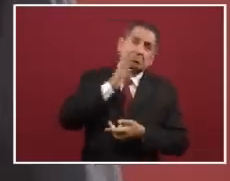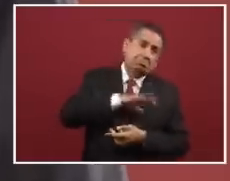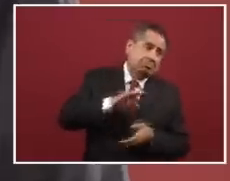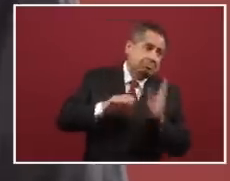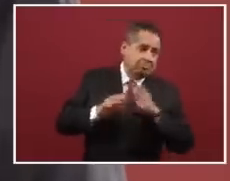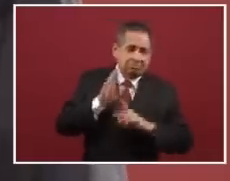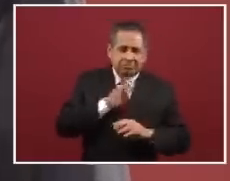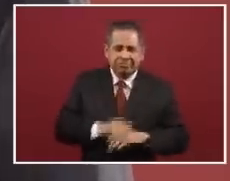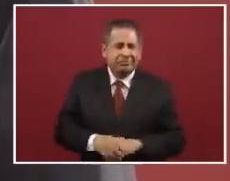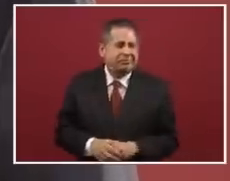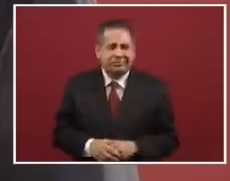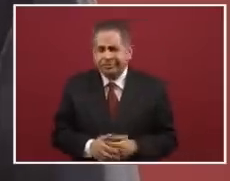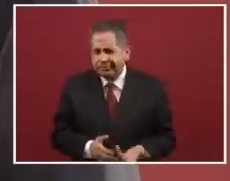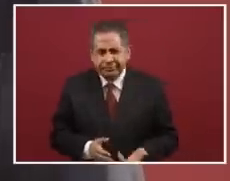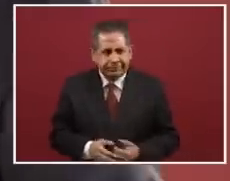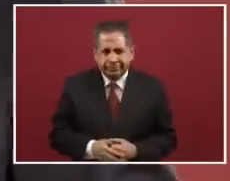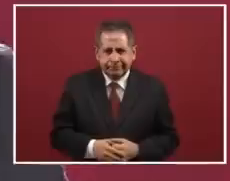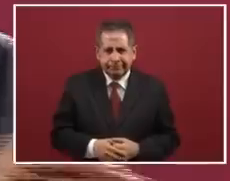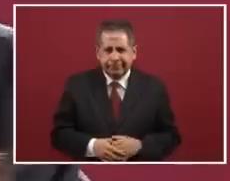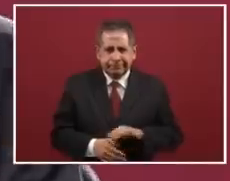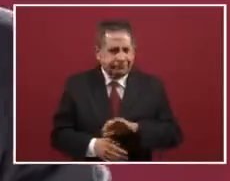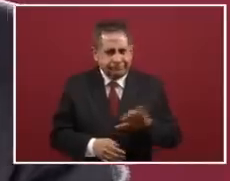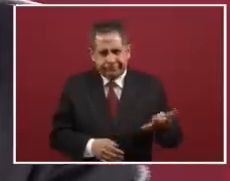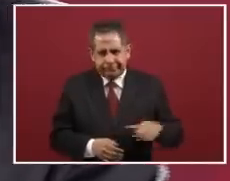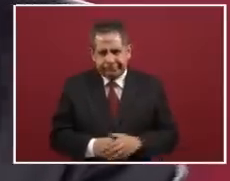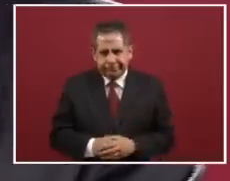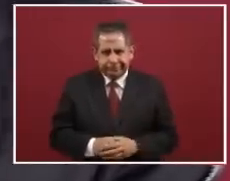Yo les diría que